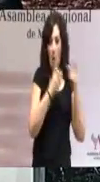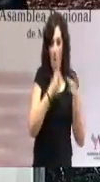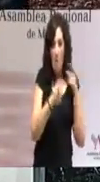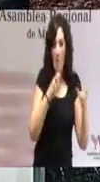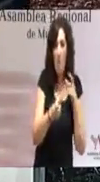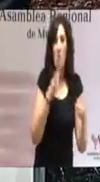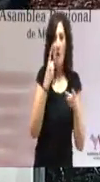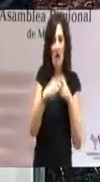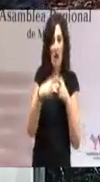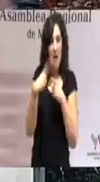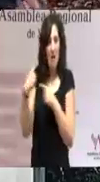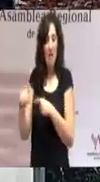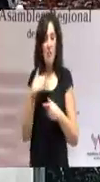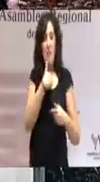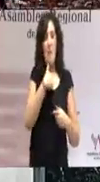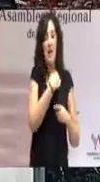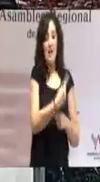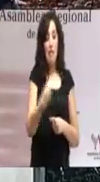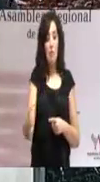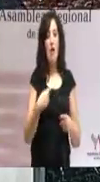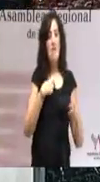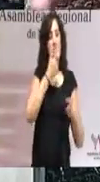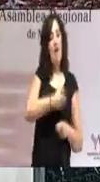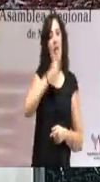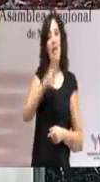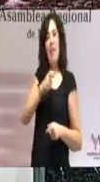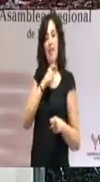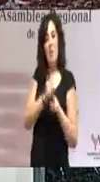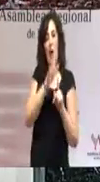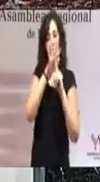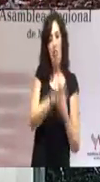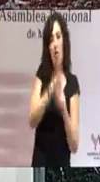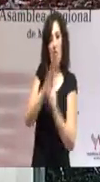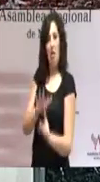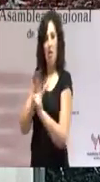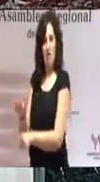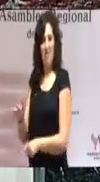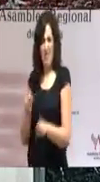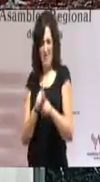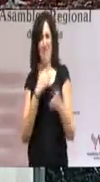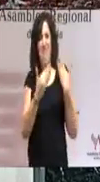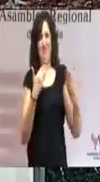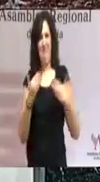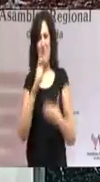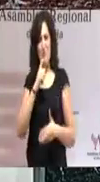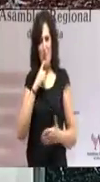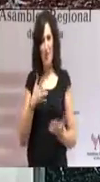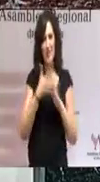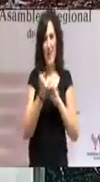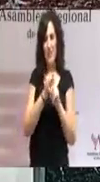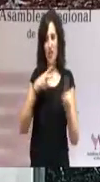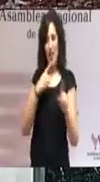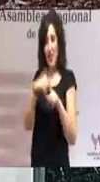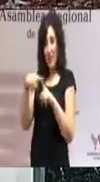total las posiciones que tenemos los demás. Las otras visiones que hay de la región, de la que yo creo que